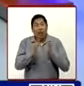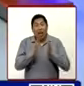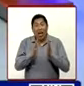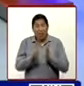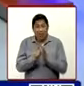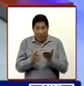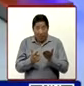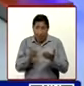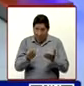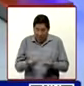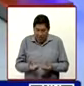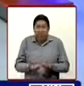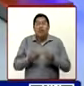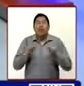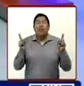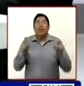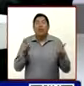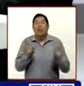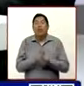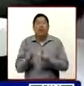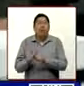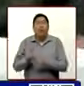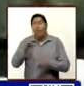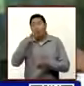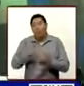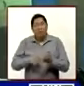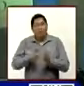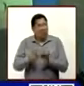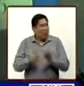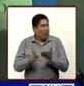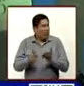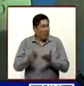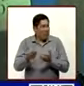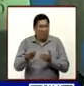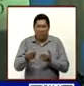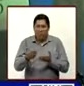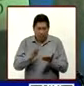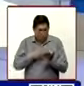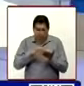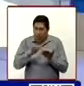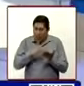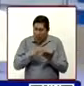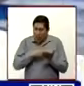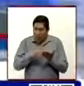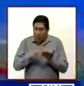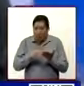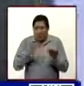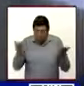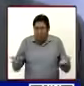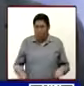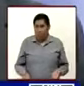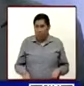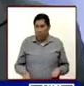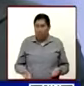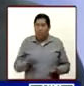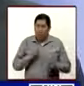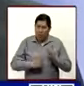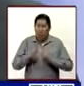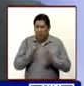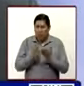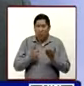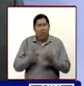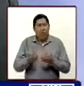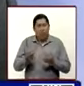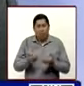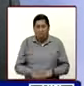de libros físicamente, claro, ¿no? Claro. Pero también has debido leer los libros, los libros en... Digitales. En una tableta, claro. He leído un par de libros digitales,